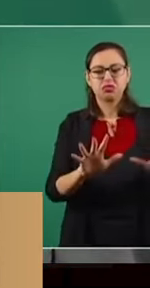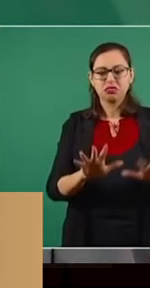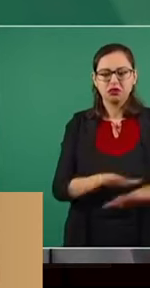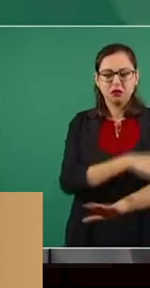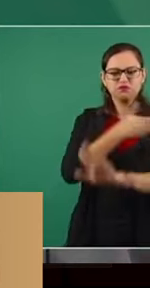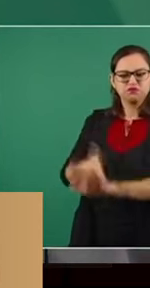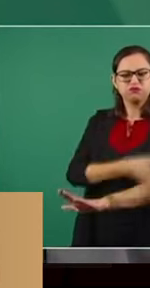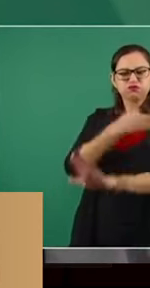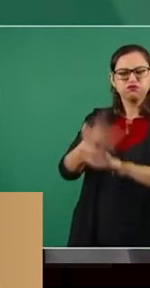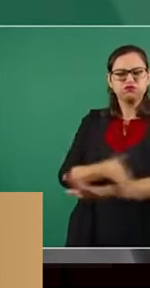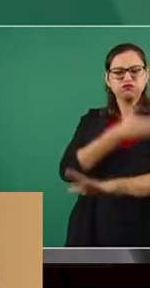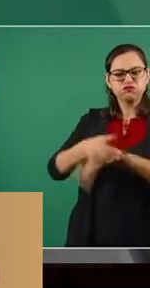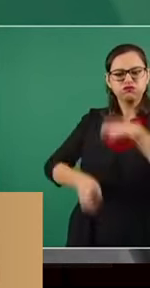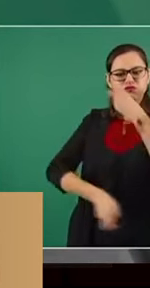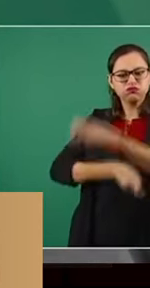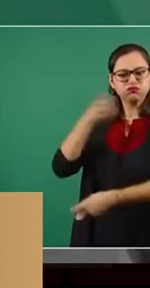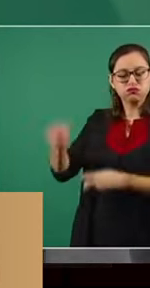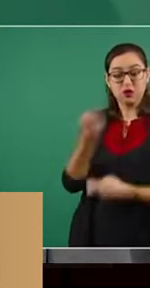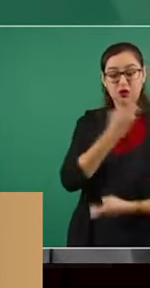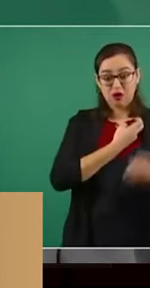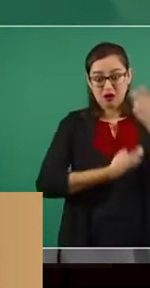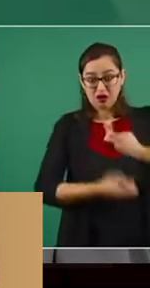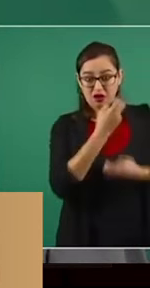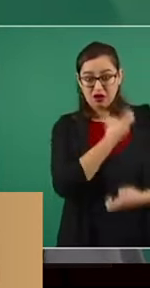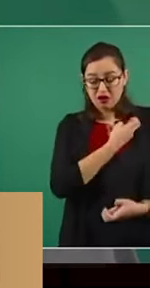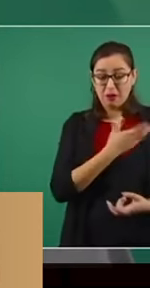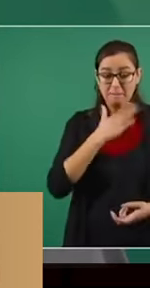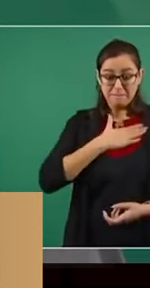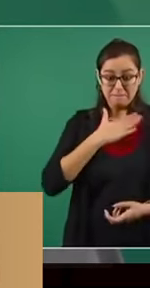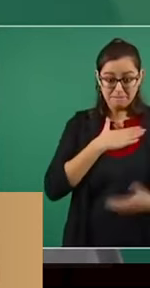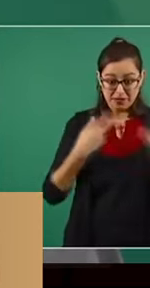castrista, guevarista, lucha armada. Ahora vamos a seguir el pensamiento de Gramsci.